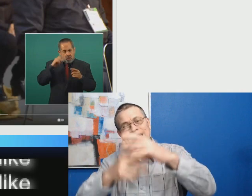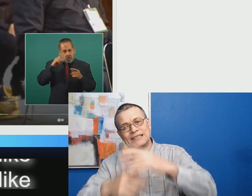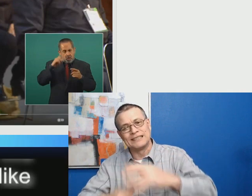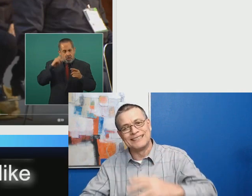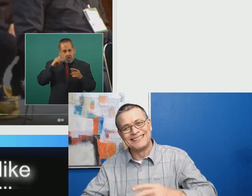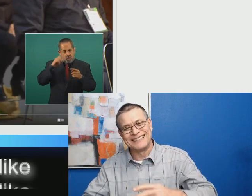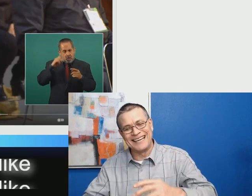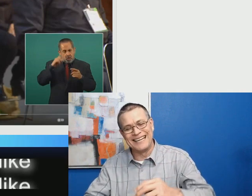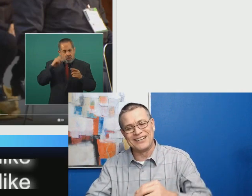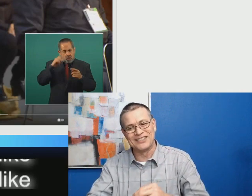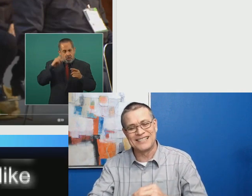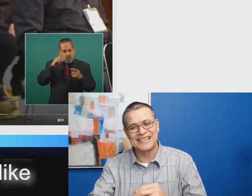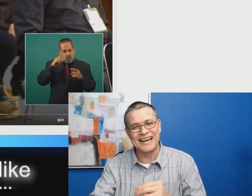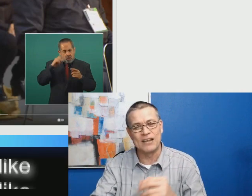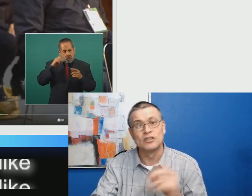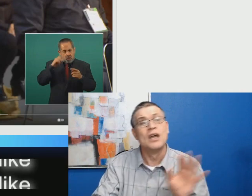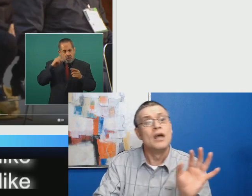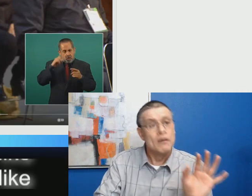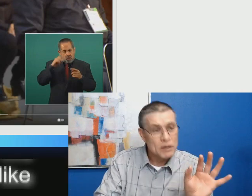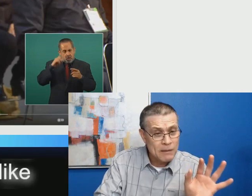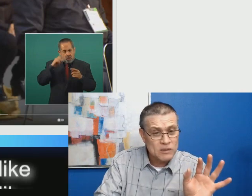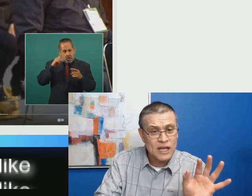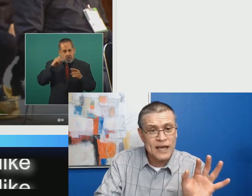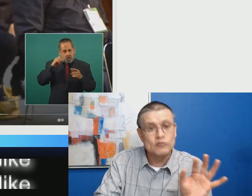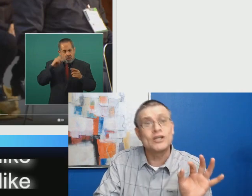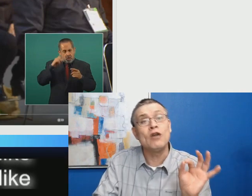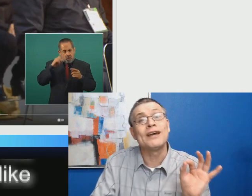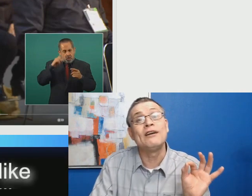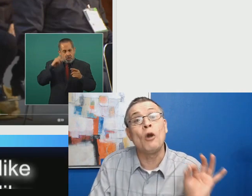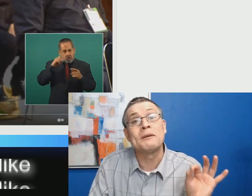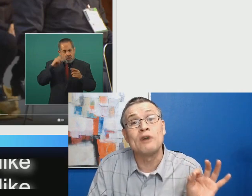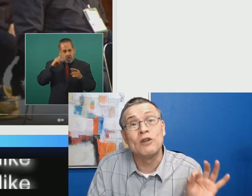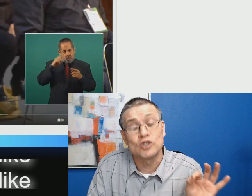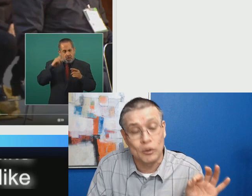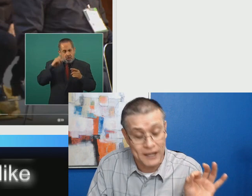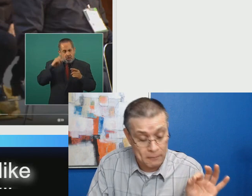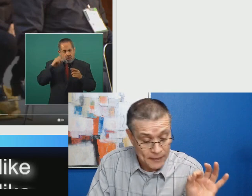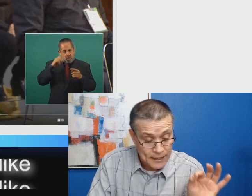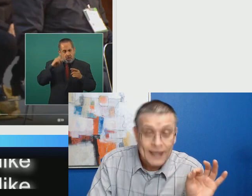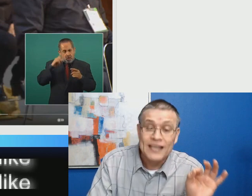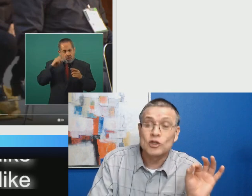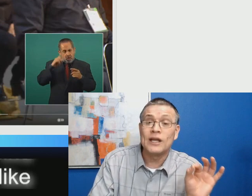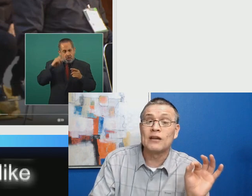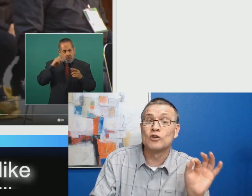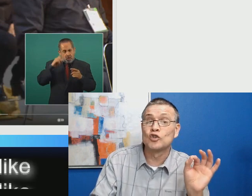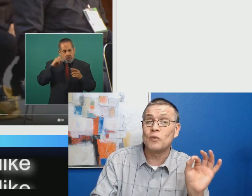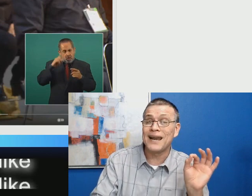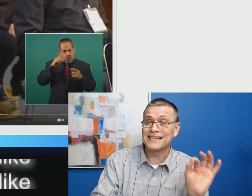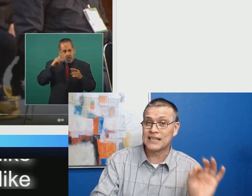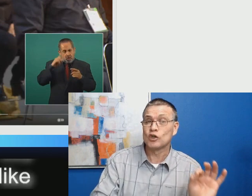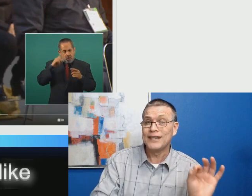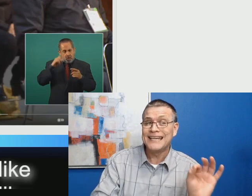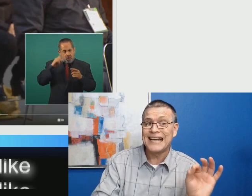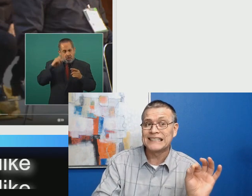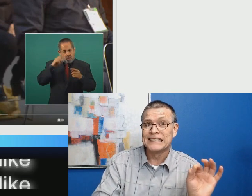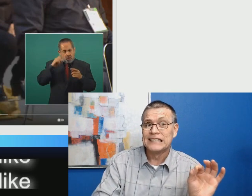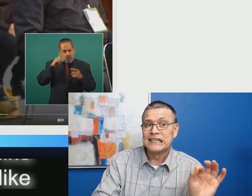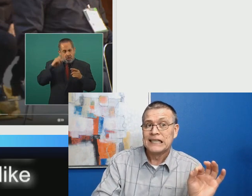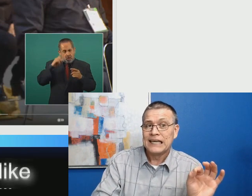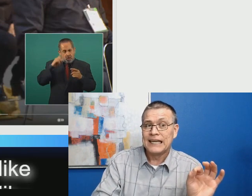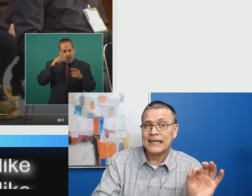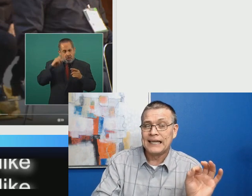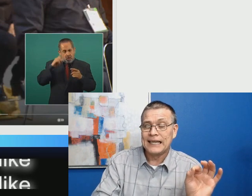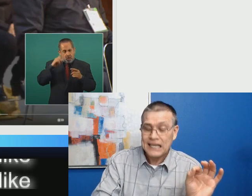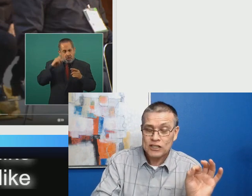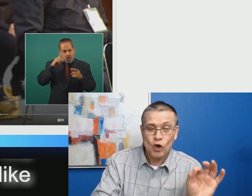renuentes cínicos descarados pues vamos a escuchar lo que dijo lópez obrador sobre esto del consumo a las gasolinas